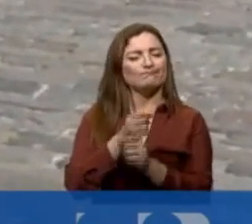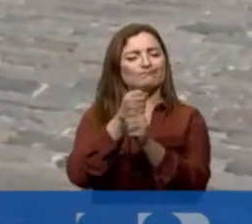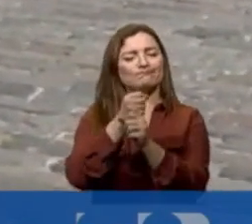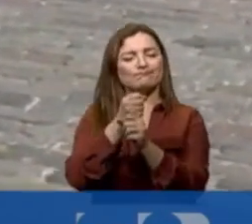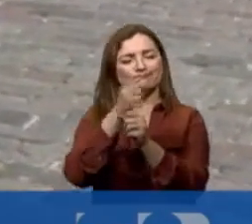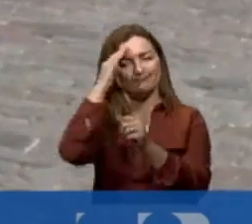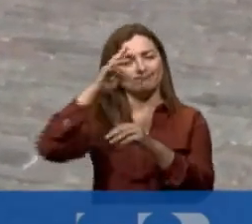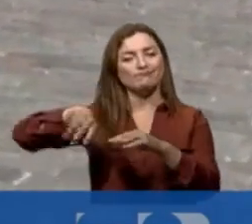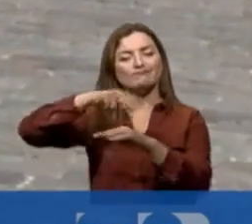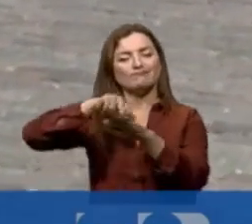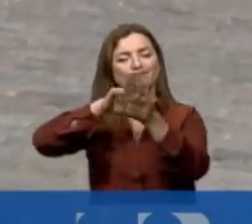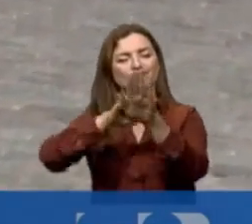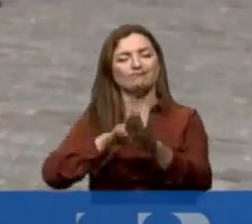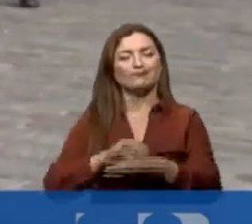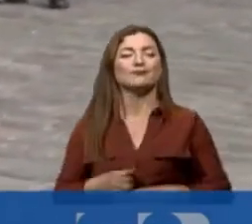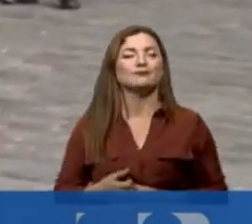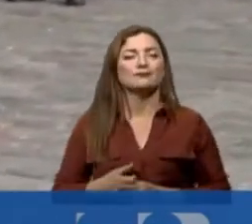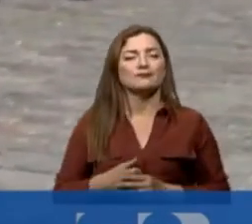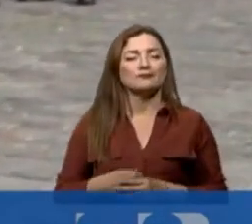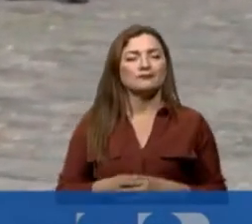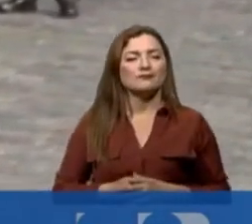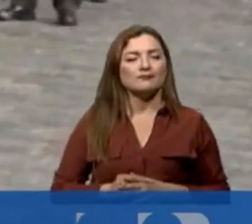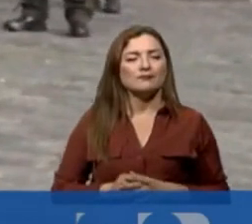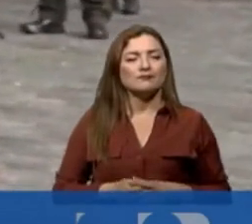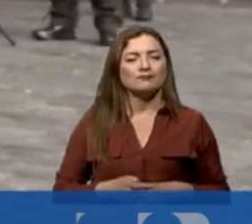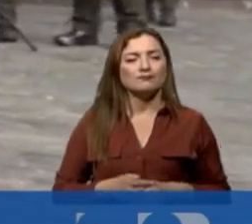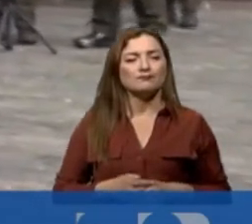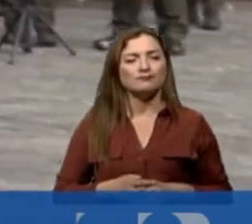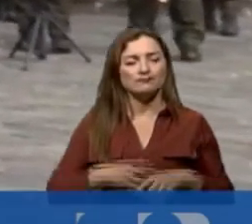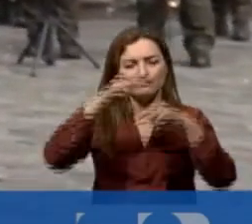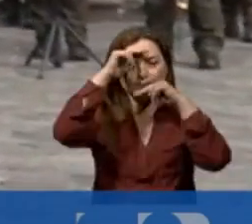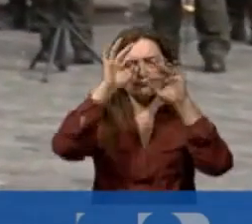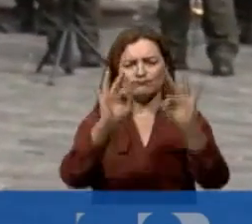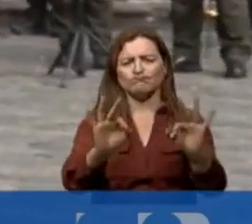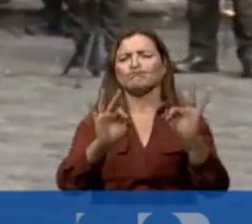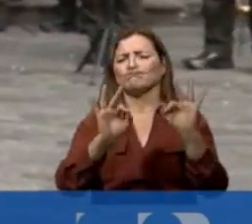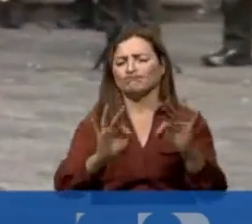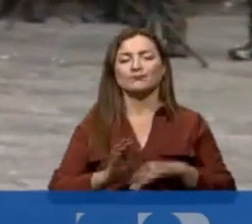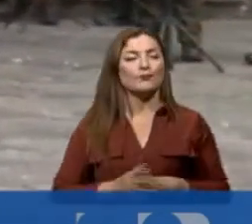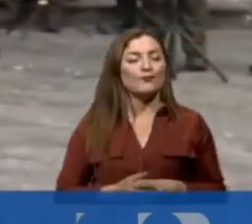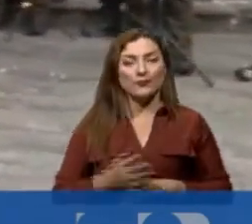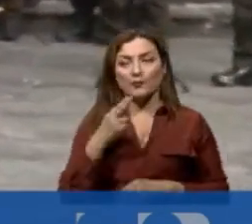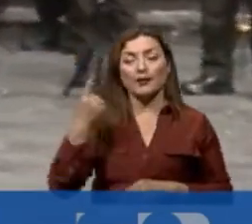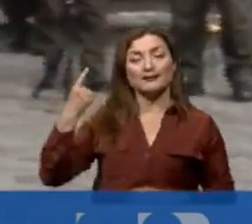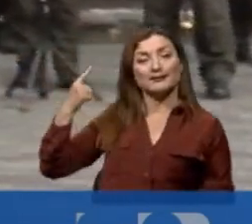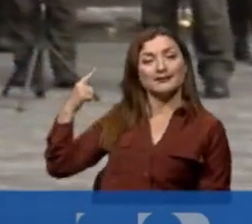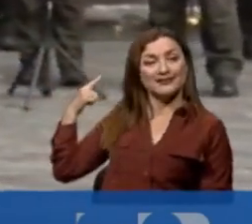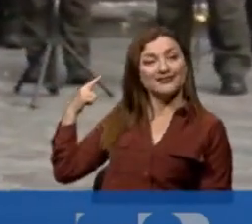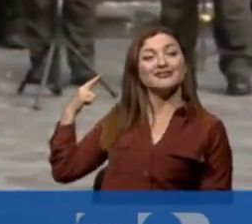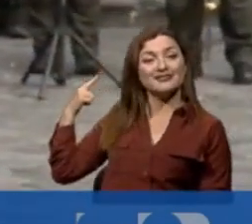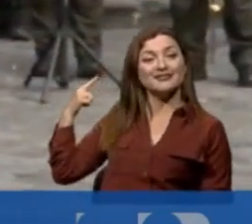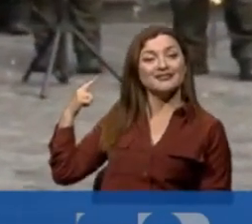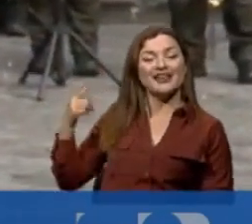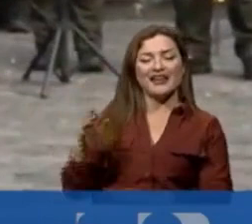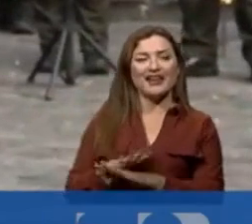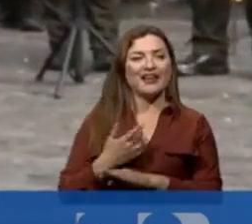y con la Policía Nacional en nuestro resguardo. Sin duda, excelentes noticias. Y ustedes observan también a mis espaldas la banda